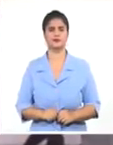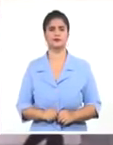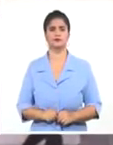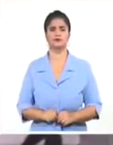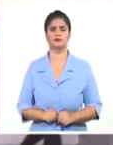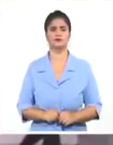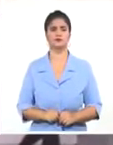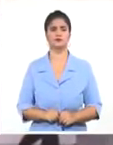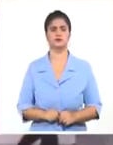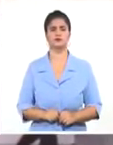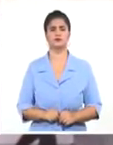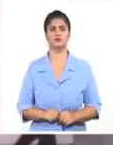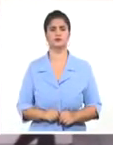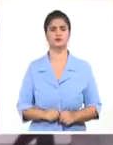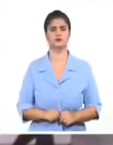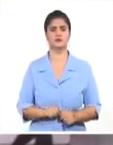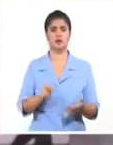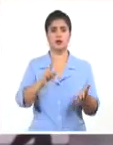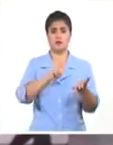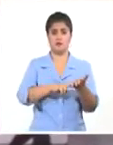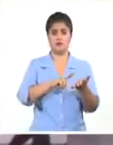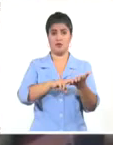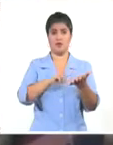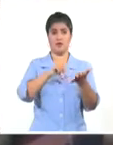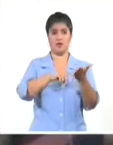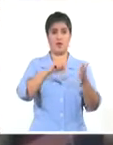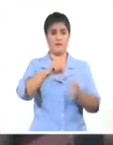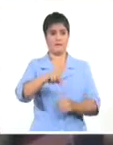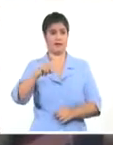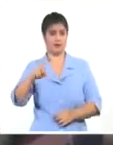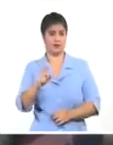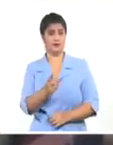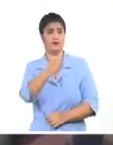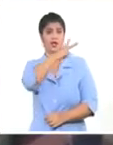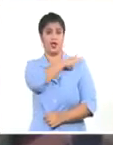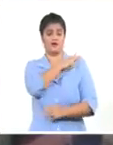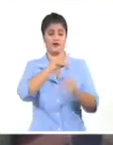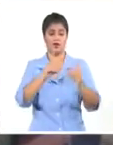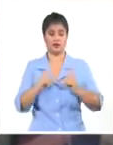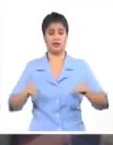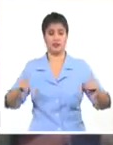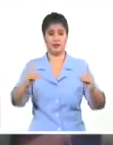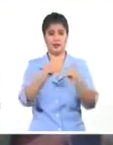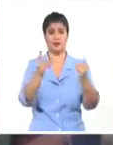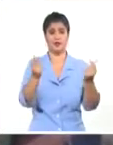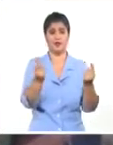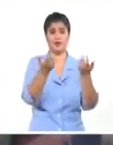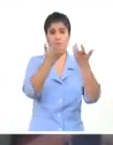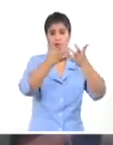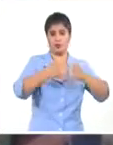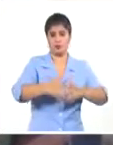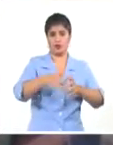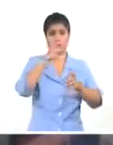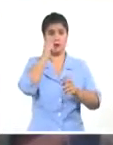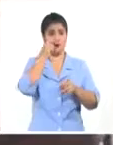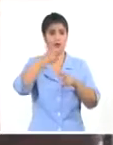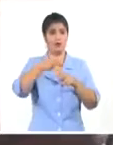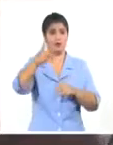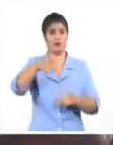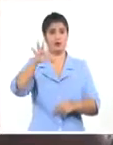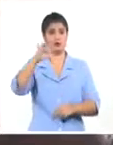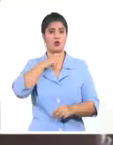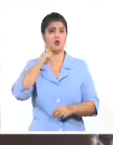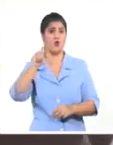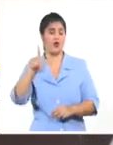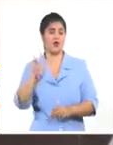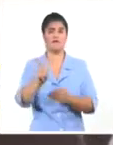el miembro del secretariado del Comité Central del Partido y jefe de su Departamento Económico Productivo, Joel Queipo Ruiz, en